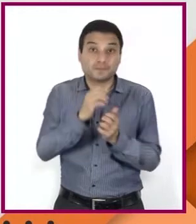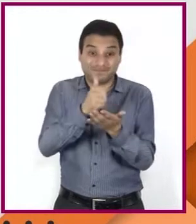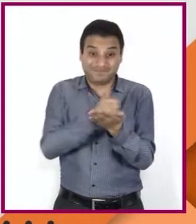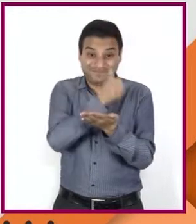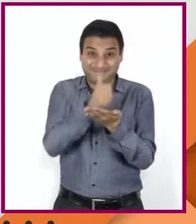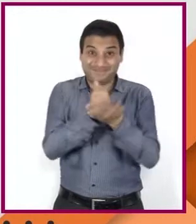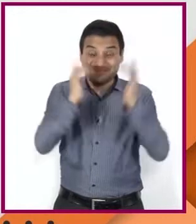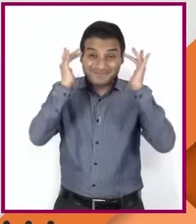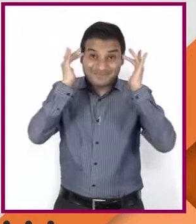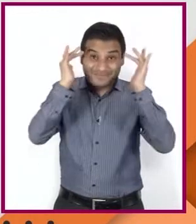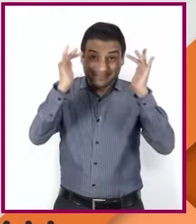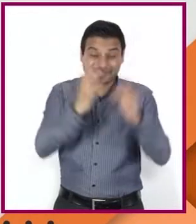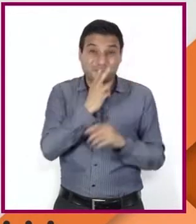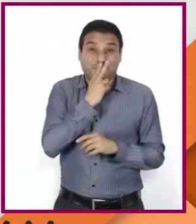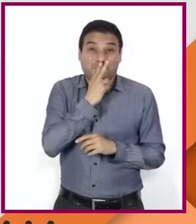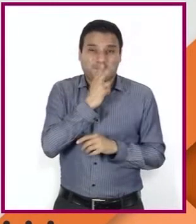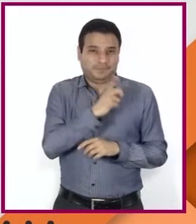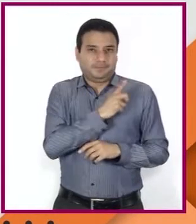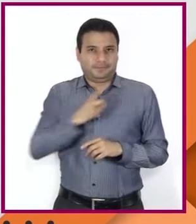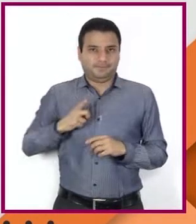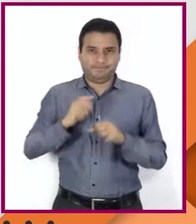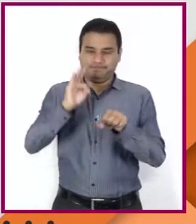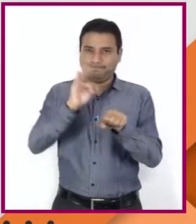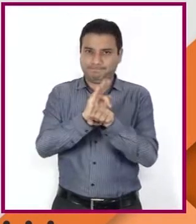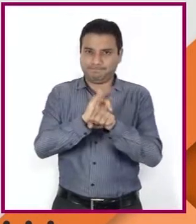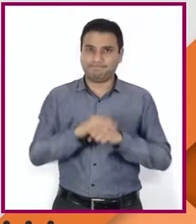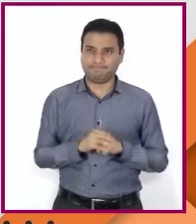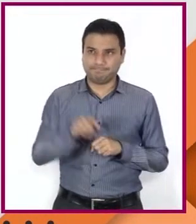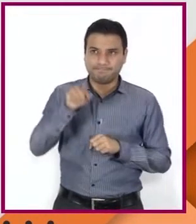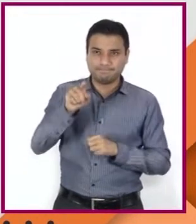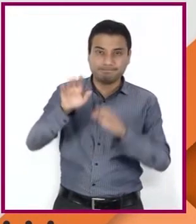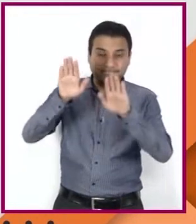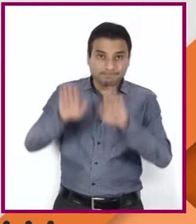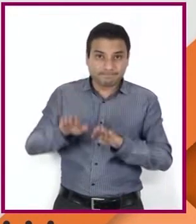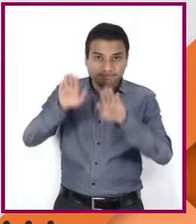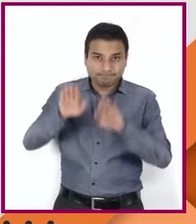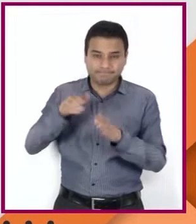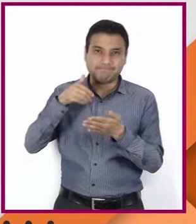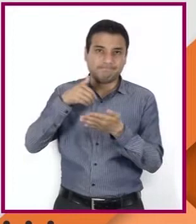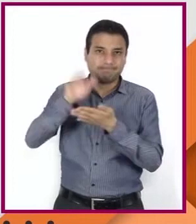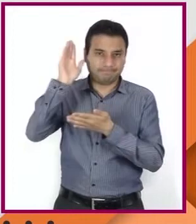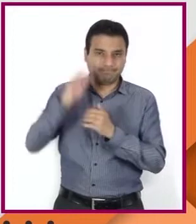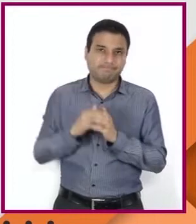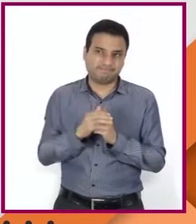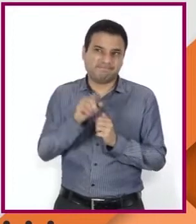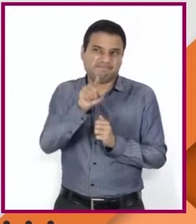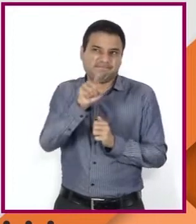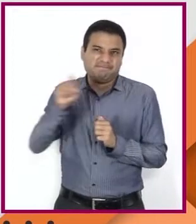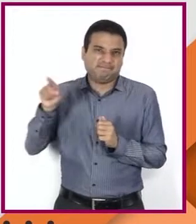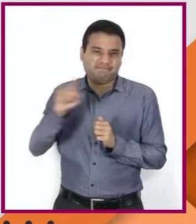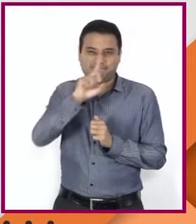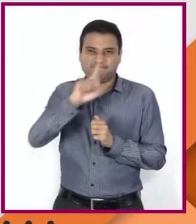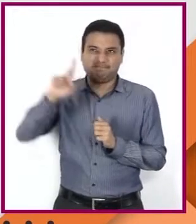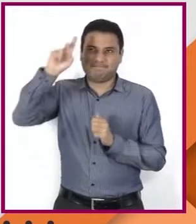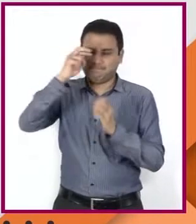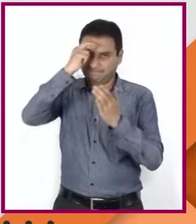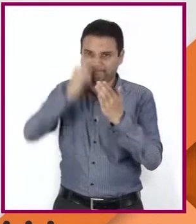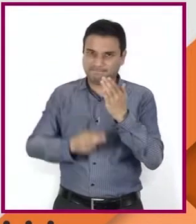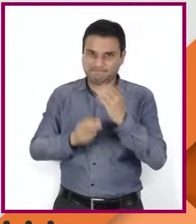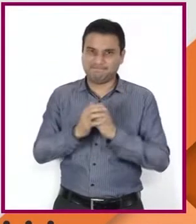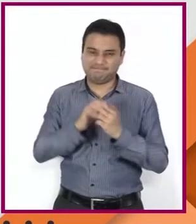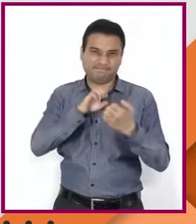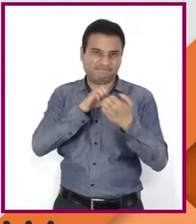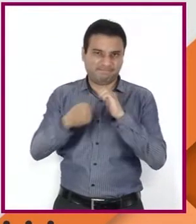del cristianismo y a la población que ahí vivía del dominio de los musulmanes, quienes eran vistos como infieles y enemigos de la religión